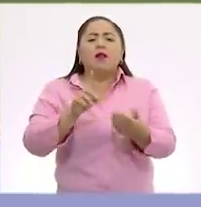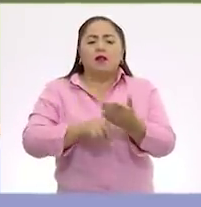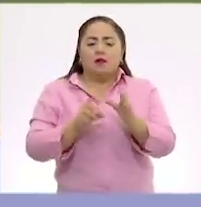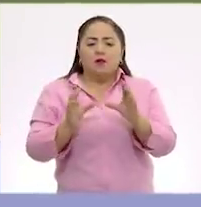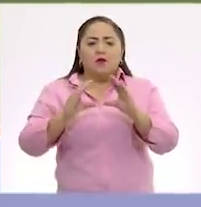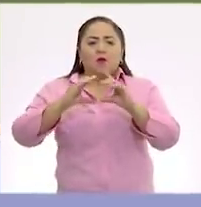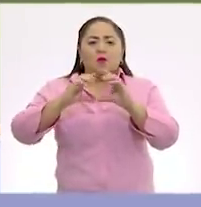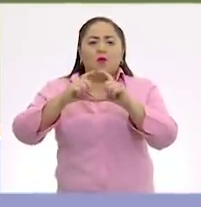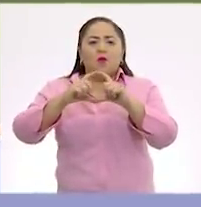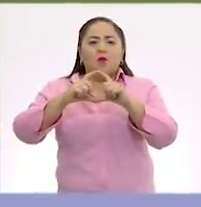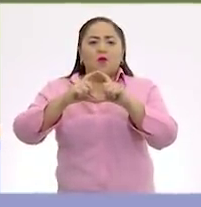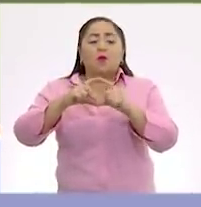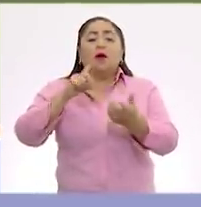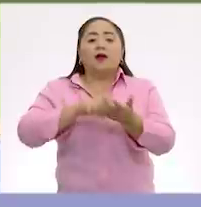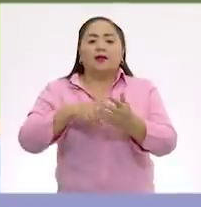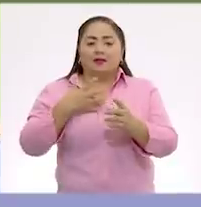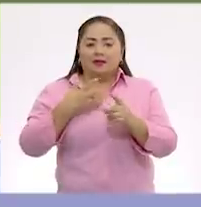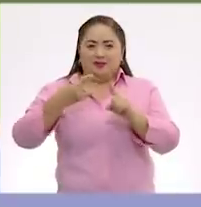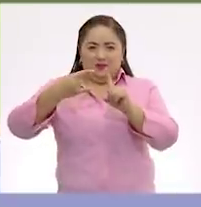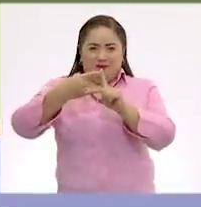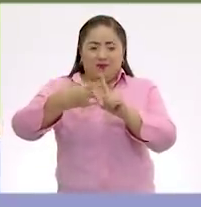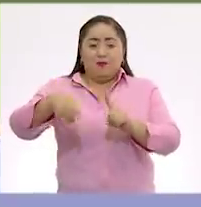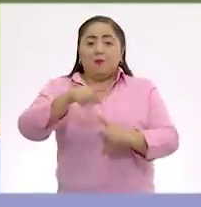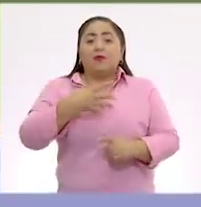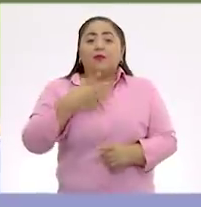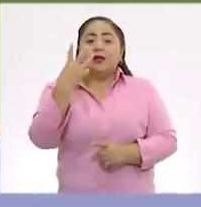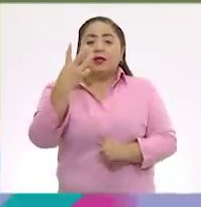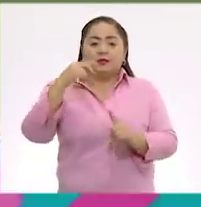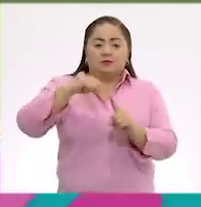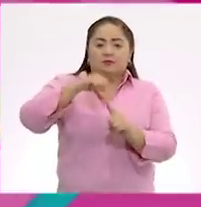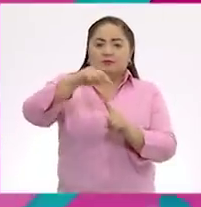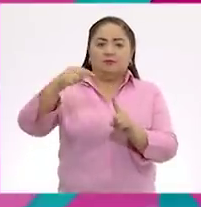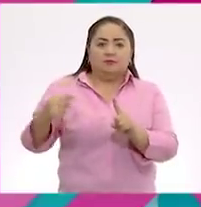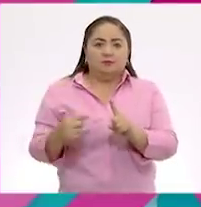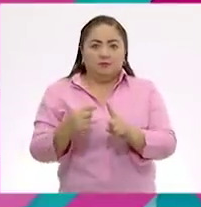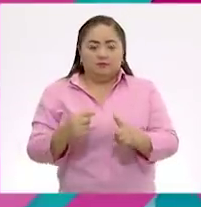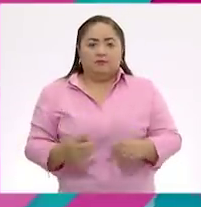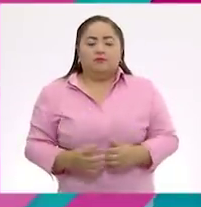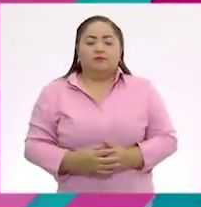cubo, que es un cuadrado pero con tres dimensiones.